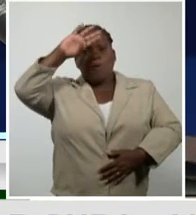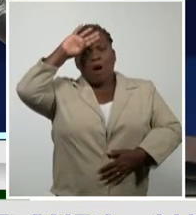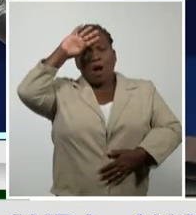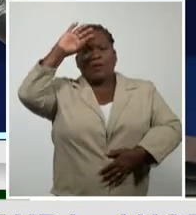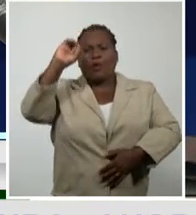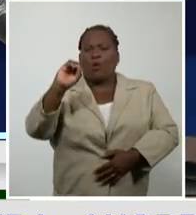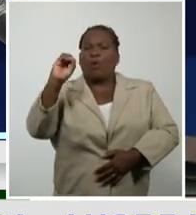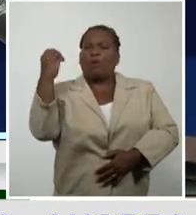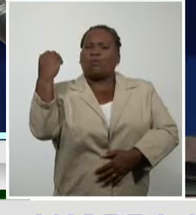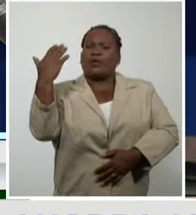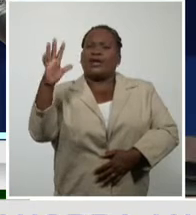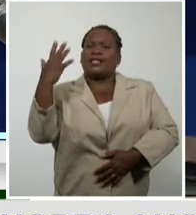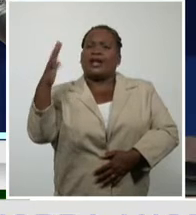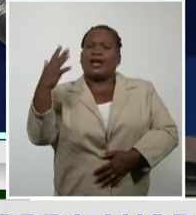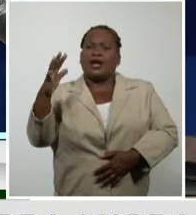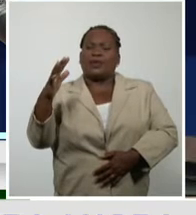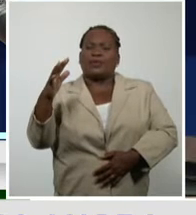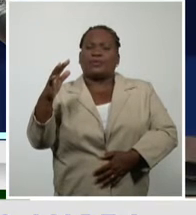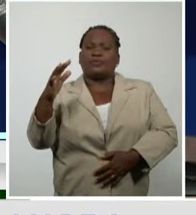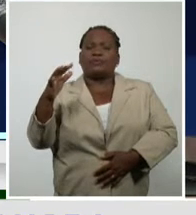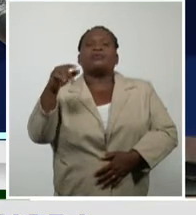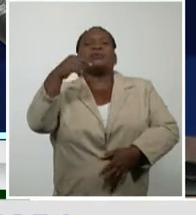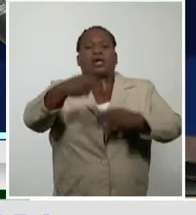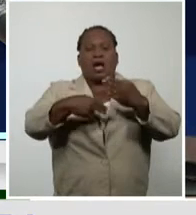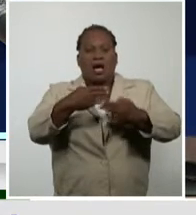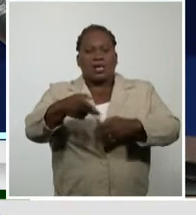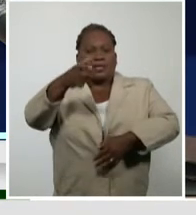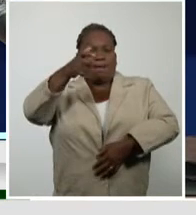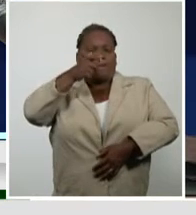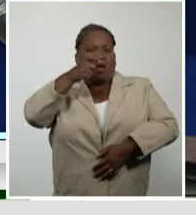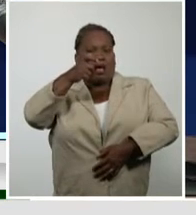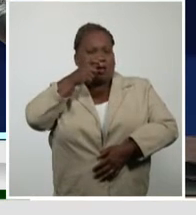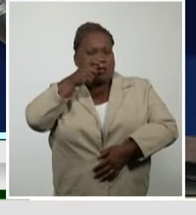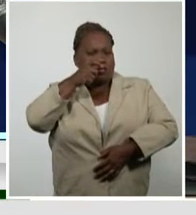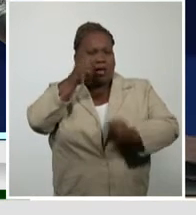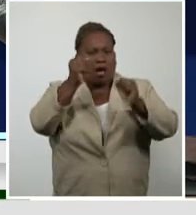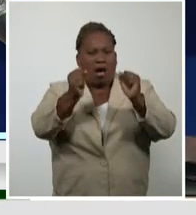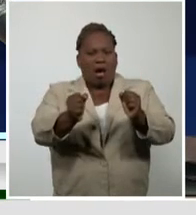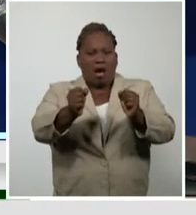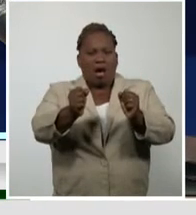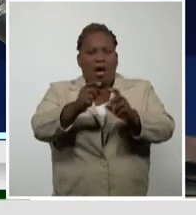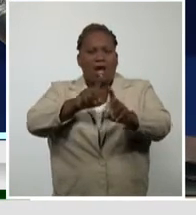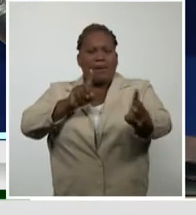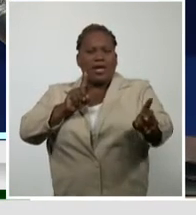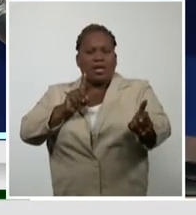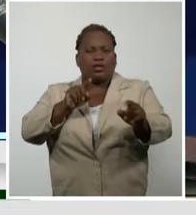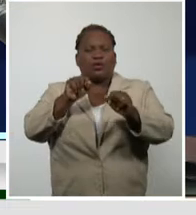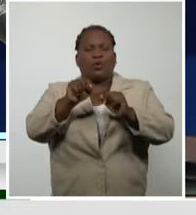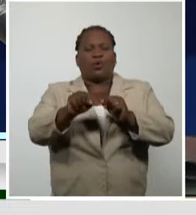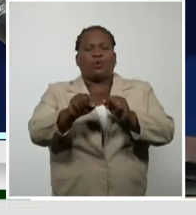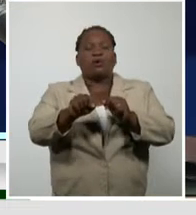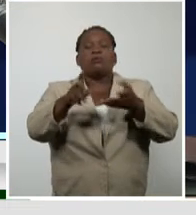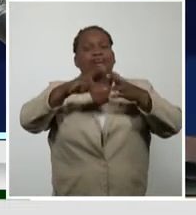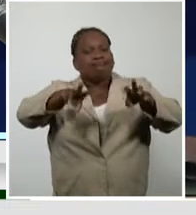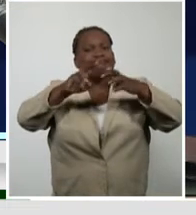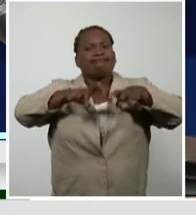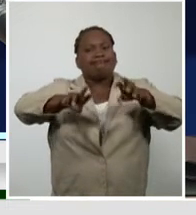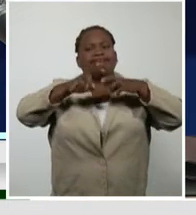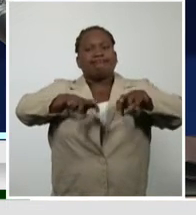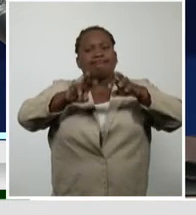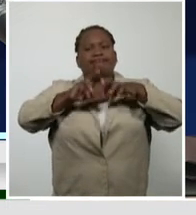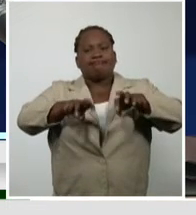pocos que puedan venir. Se someten a una vigilancia, en ese periodo de tiempo se estudian y en este